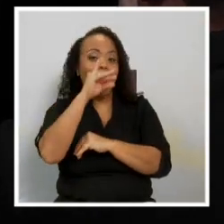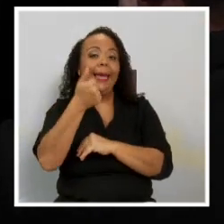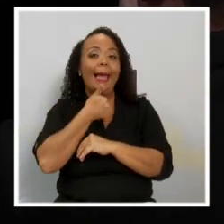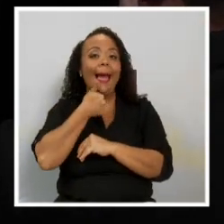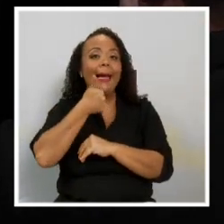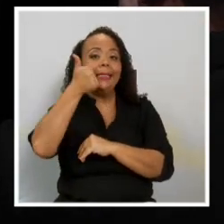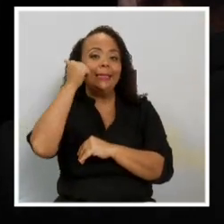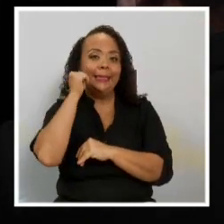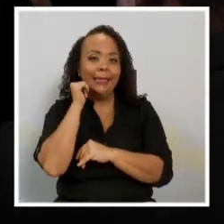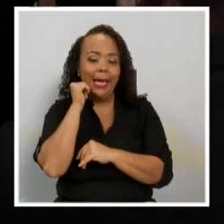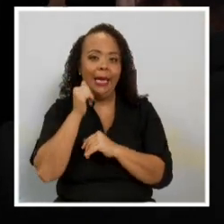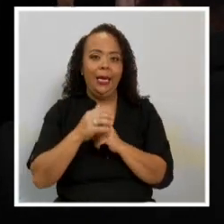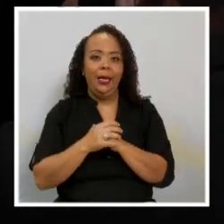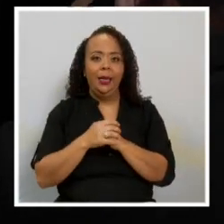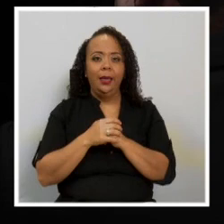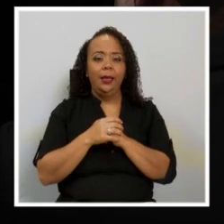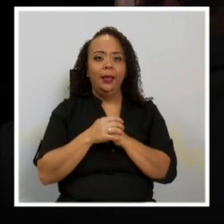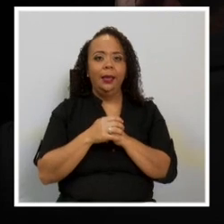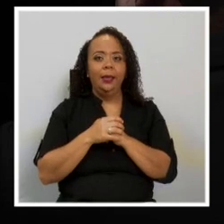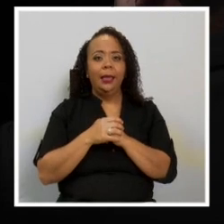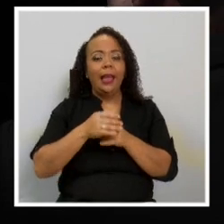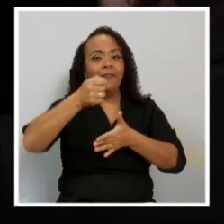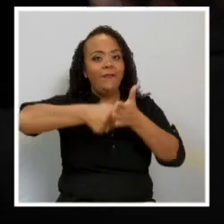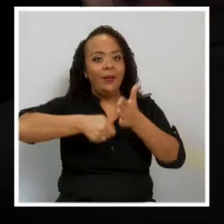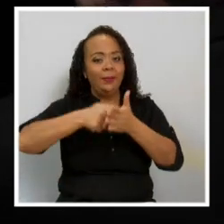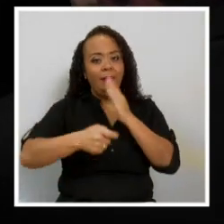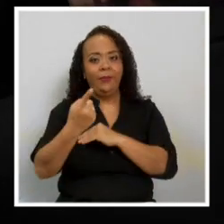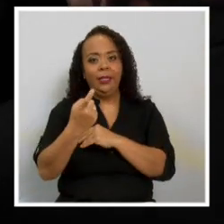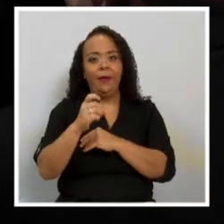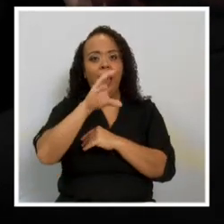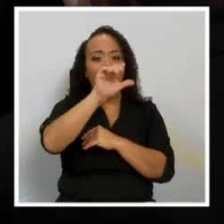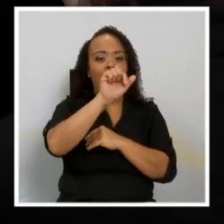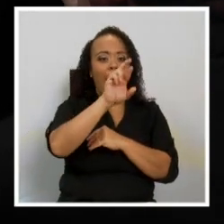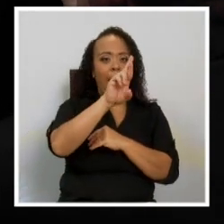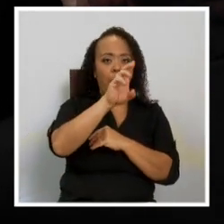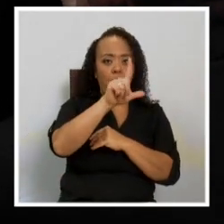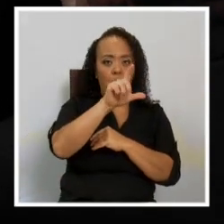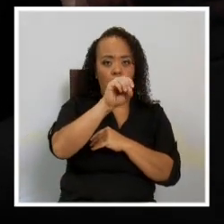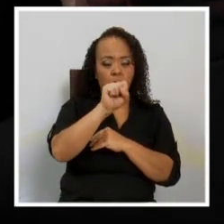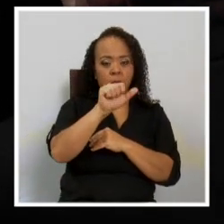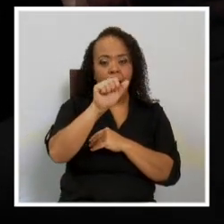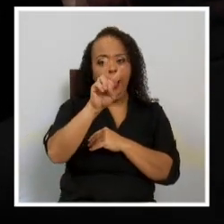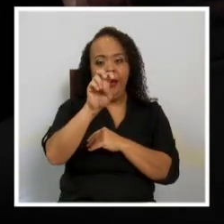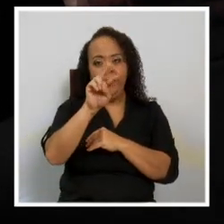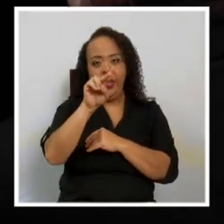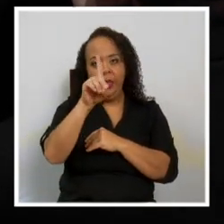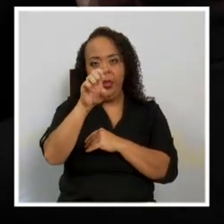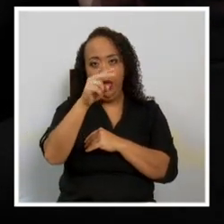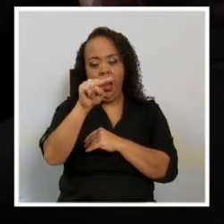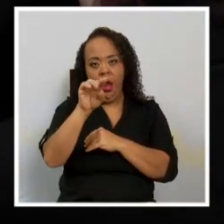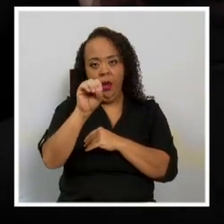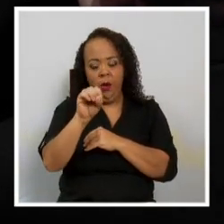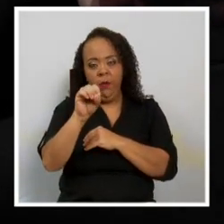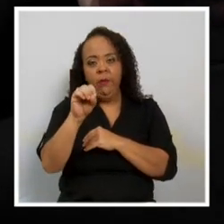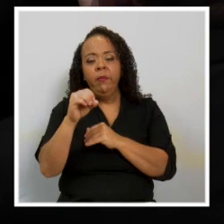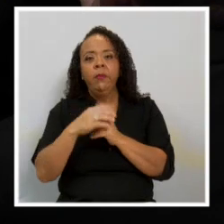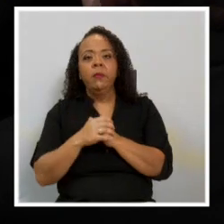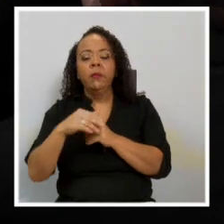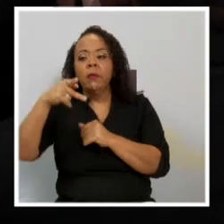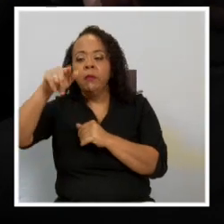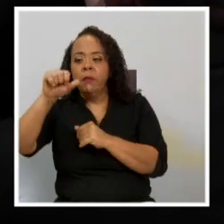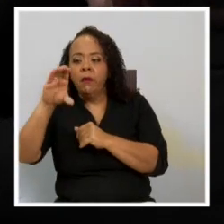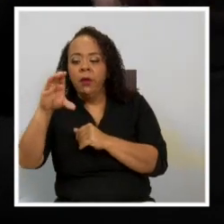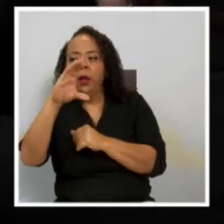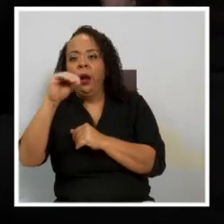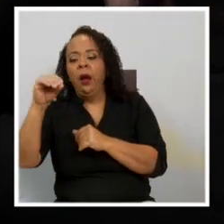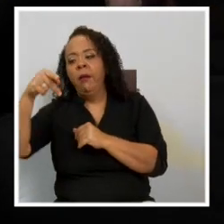efectivamente, una de las firmas que faltaba era la de Carlos Avendaño, porque se suponía que era ese triunvirato: Restauración, Partido de Acción Ciudadana